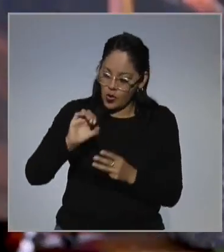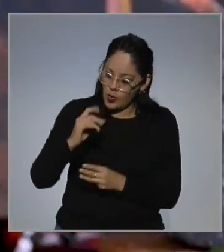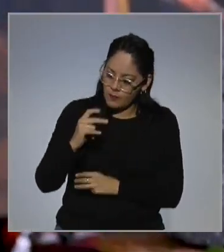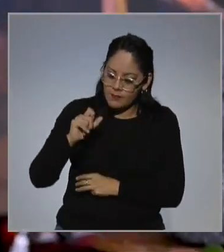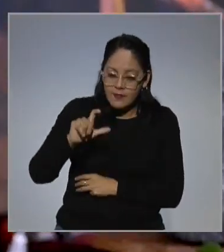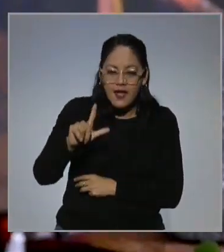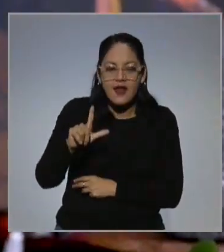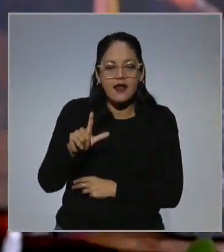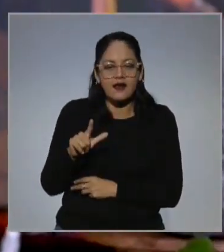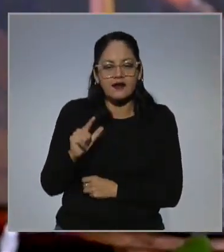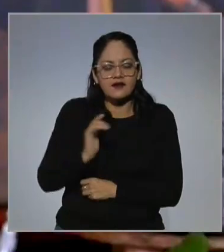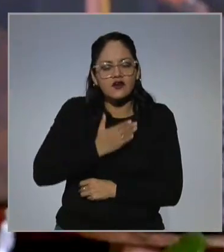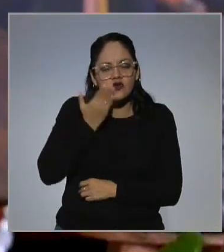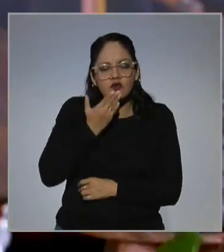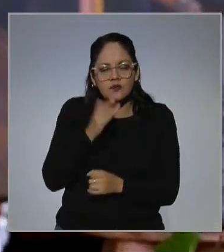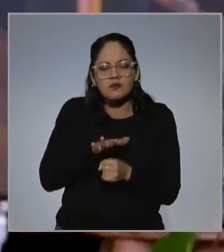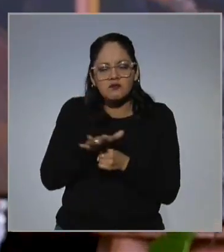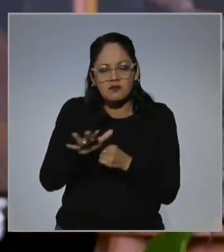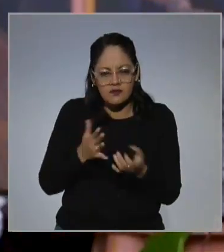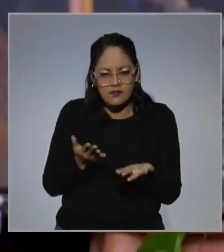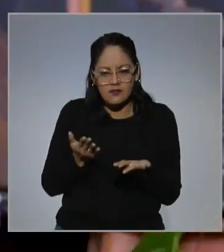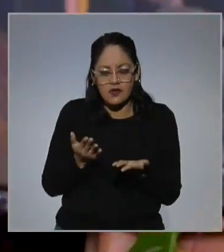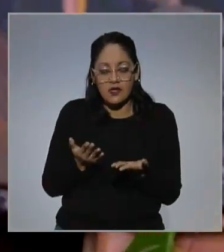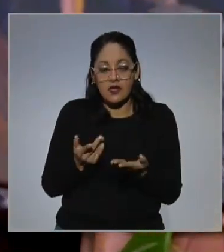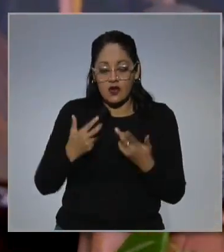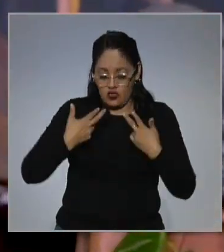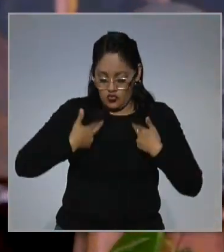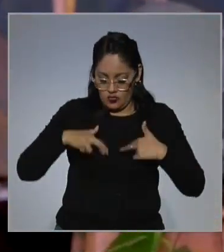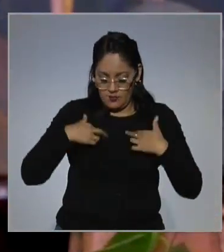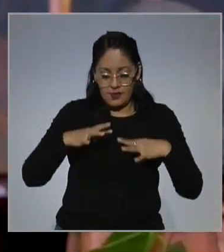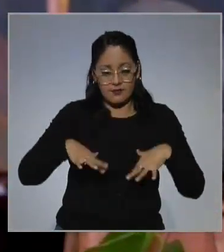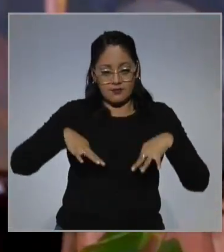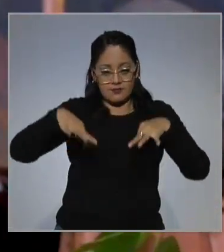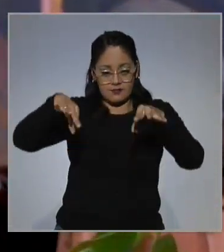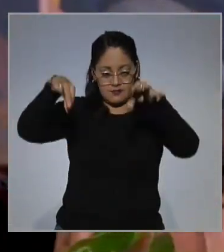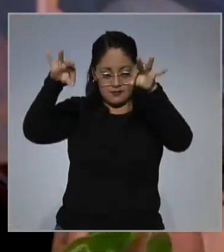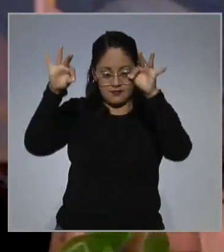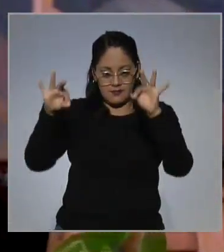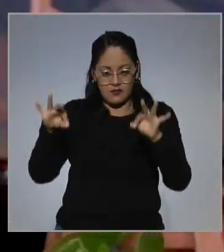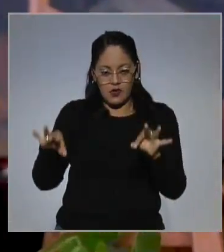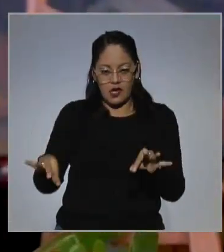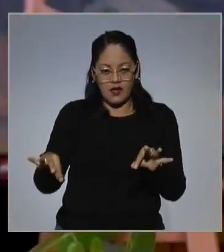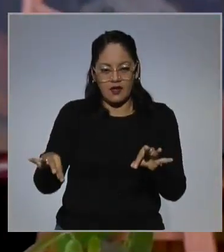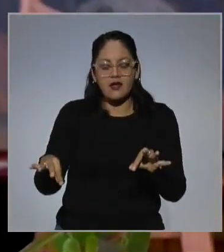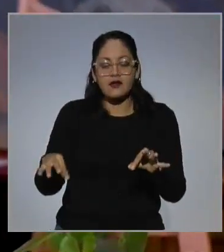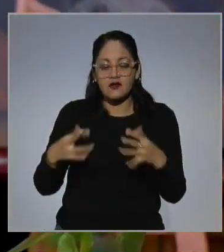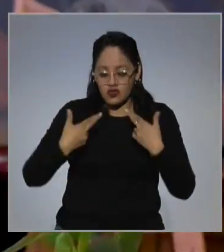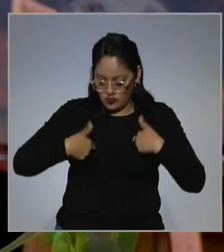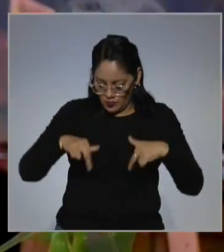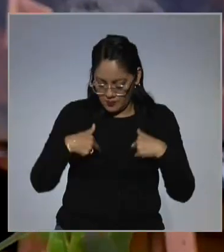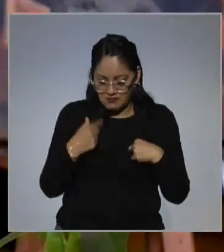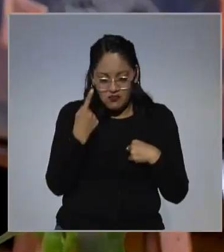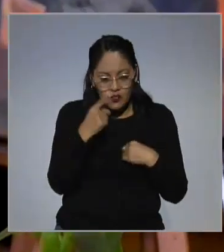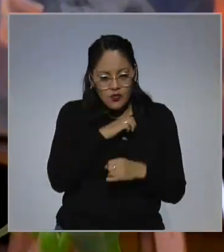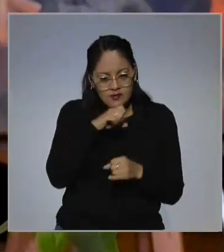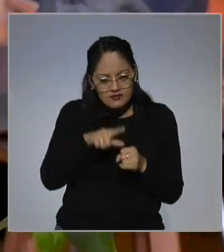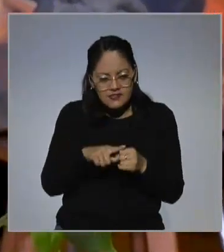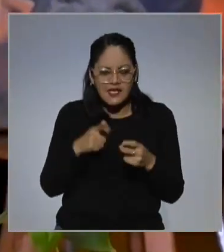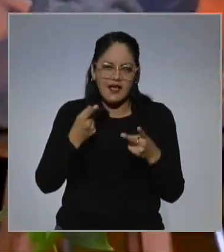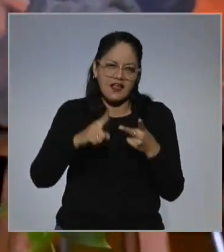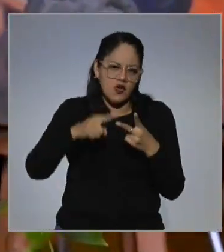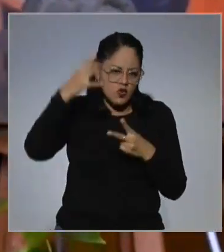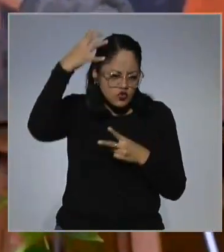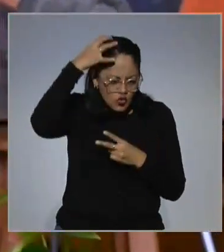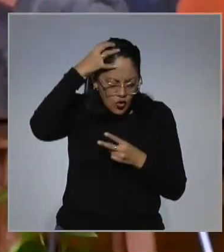se acostumbra a poner una muda de ropa, es decir, un atuendo especial, un sombrero,